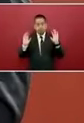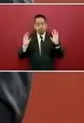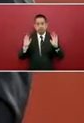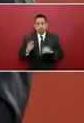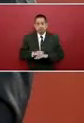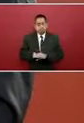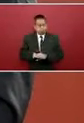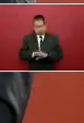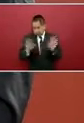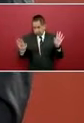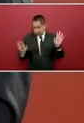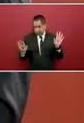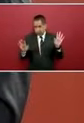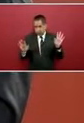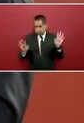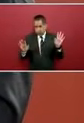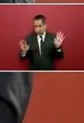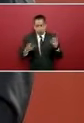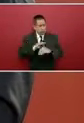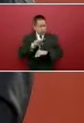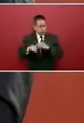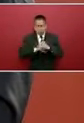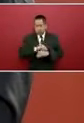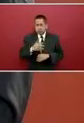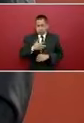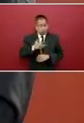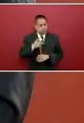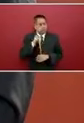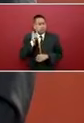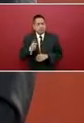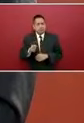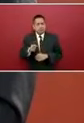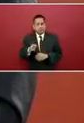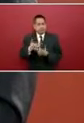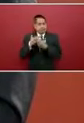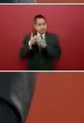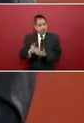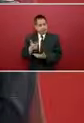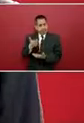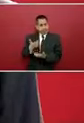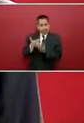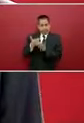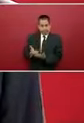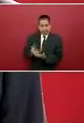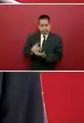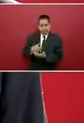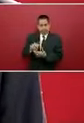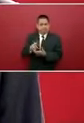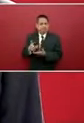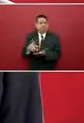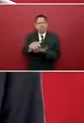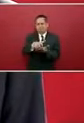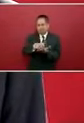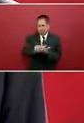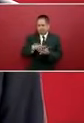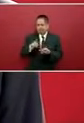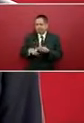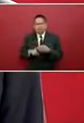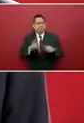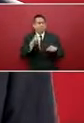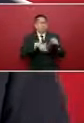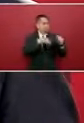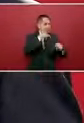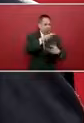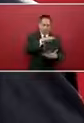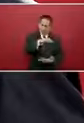que todo lo que tengamos de ahorros por austeridad, por combate a la